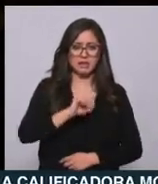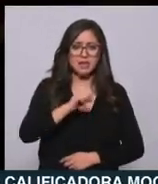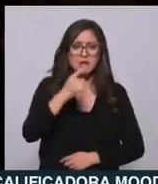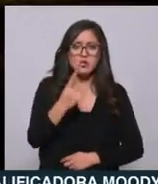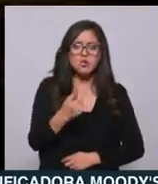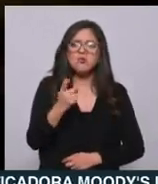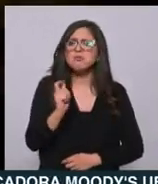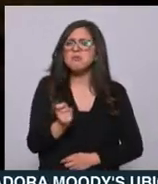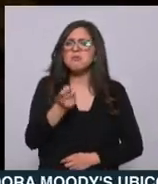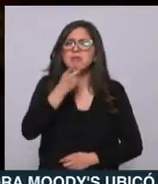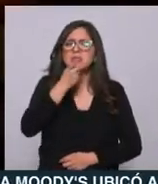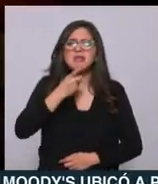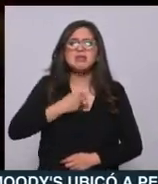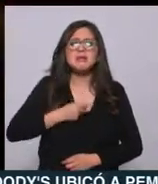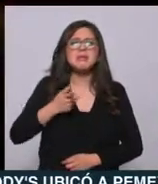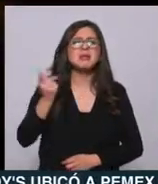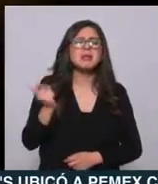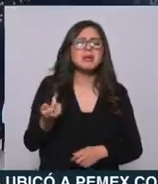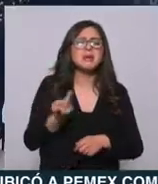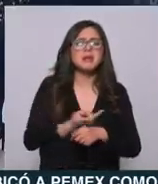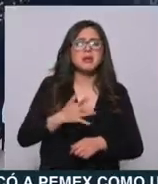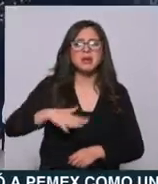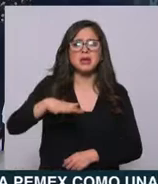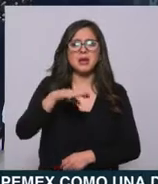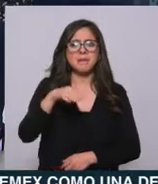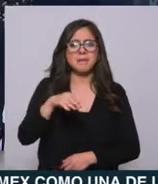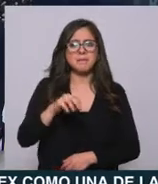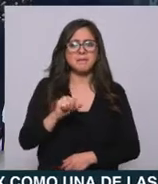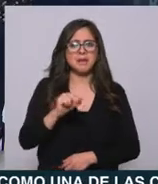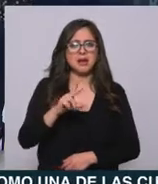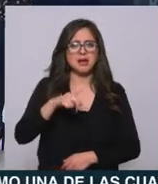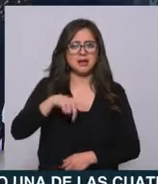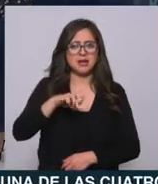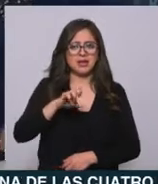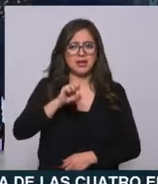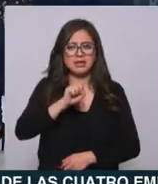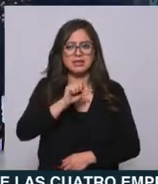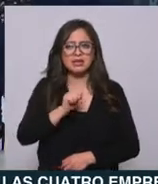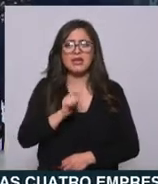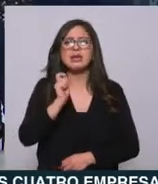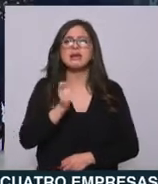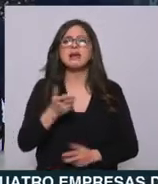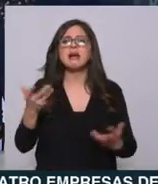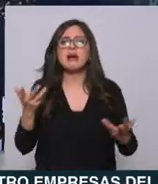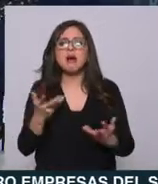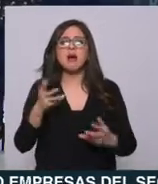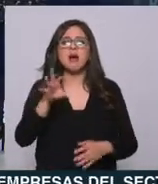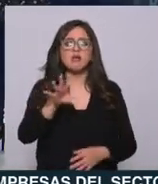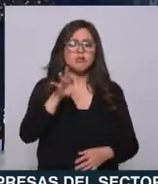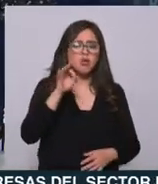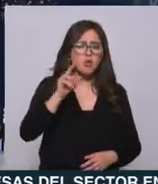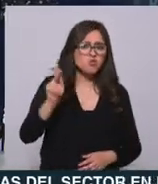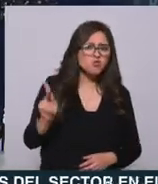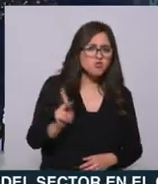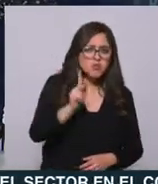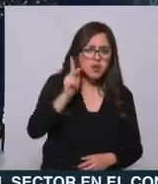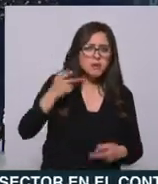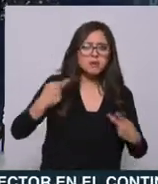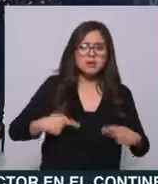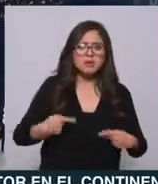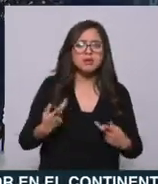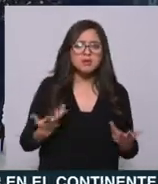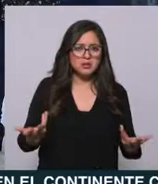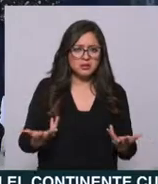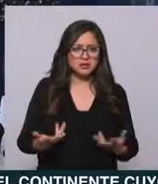cuéntenos, un festival vikingo allá en La Marquesa. ¿En qué consiste este festival vikingo? ¿Qué va a haber? ¿Van a tomar pueblos, no sé, rehenes? Pues este